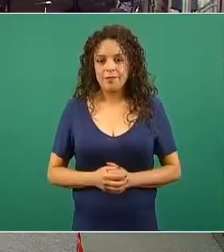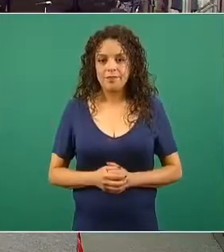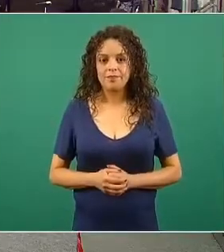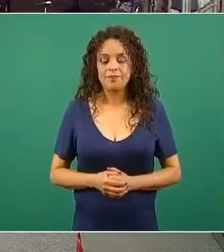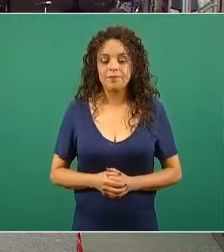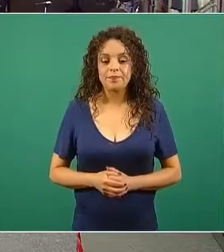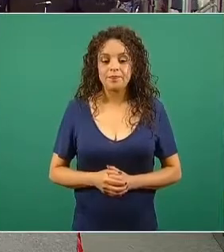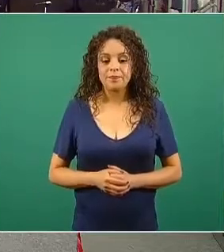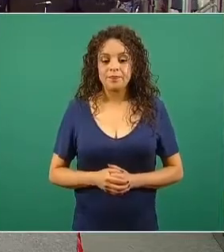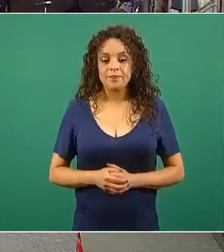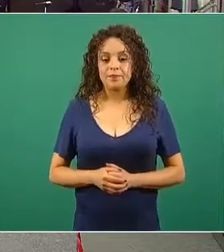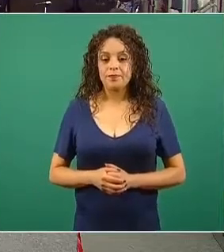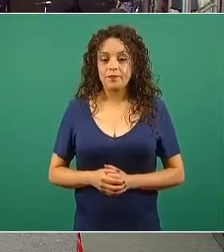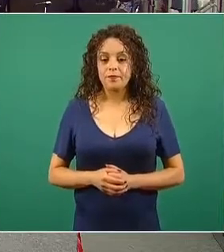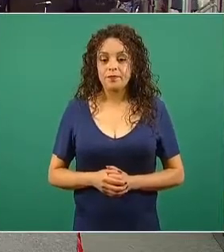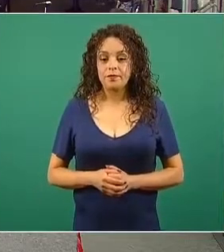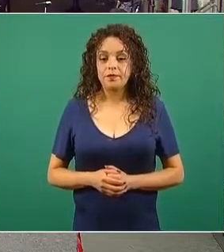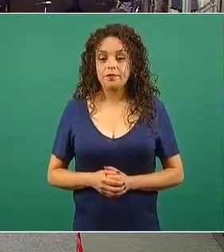respuesta. Por favor.